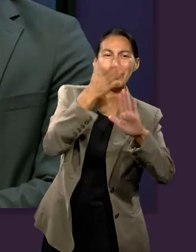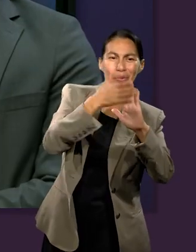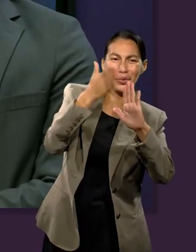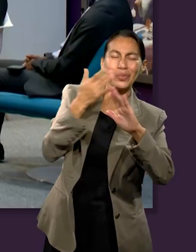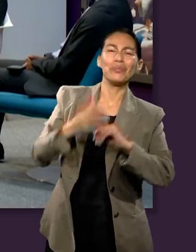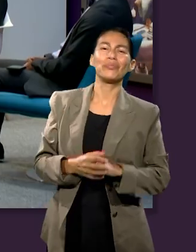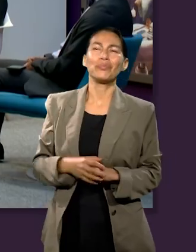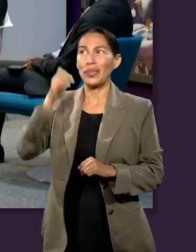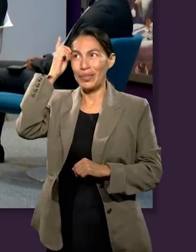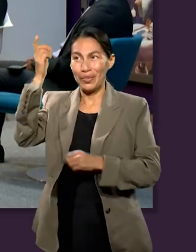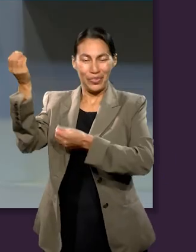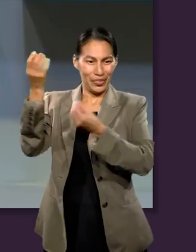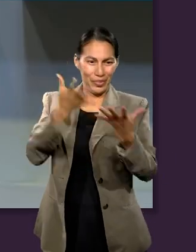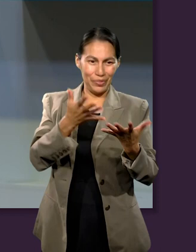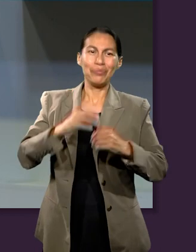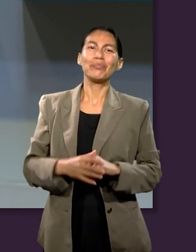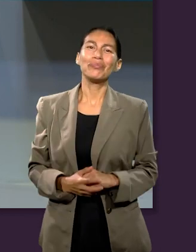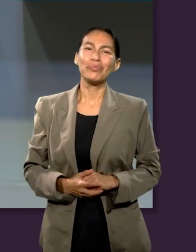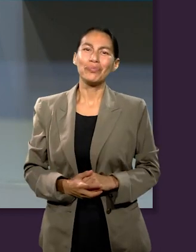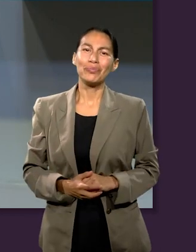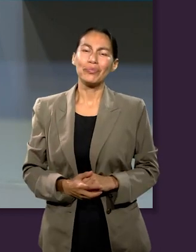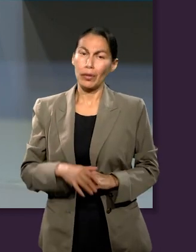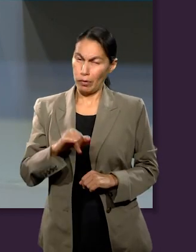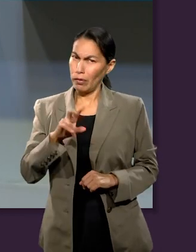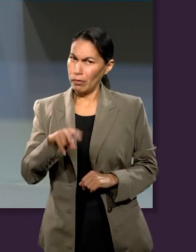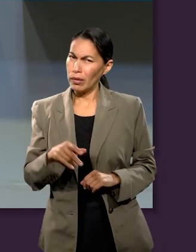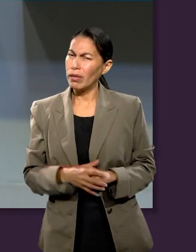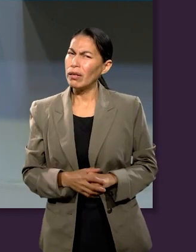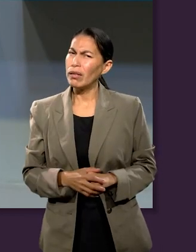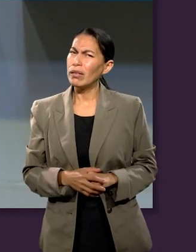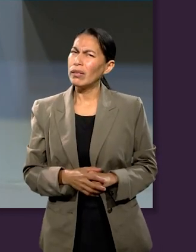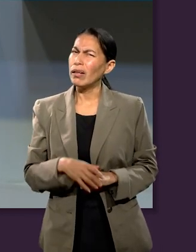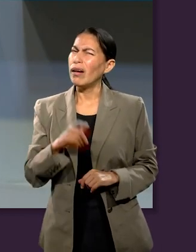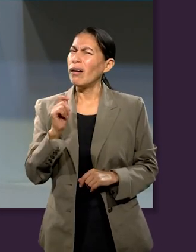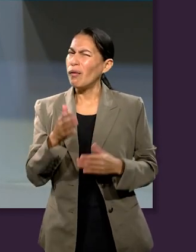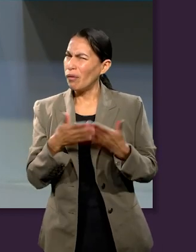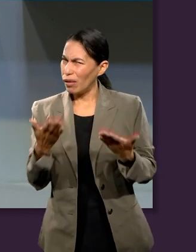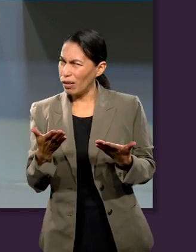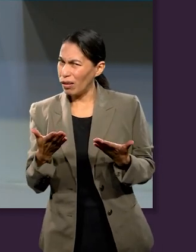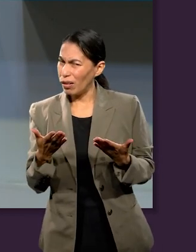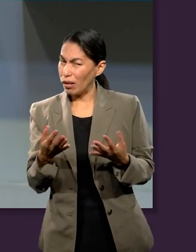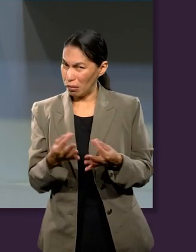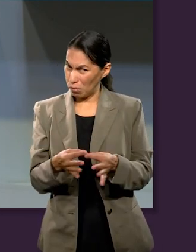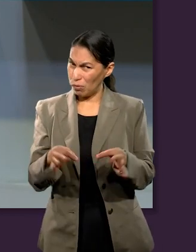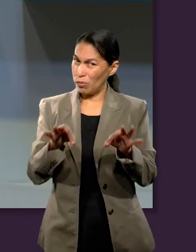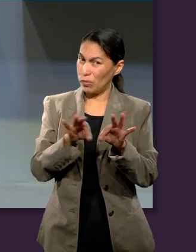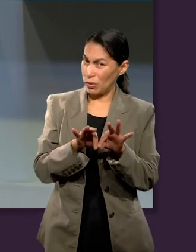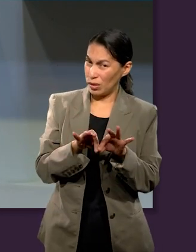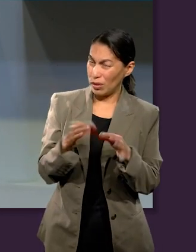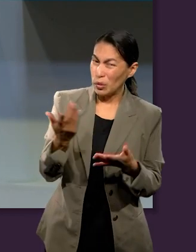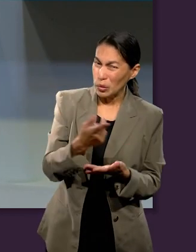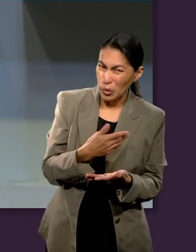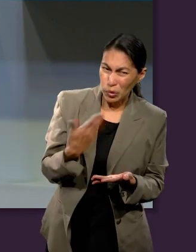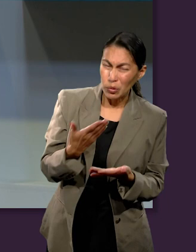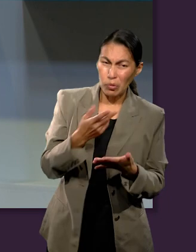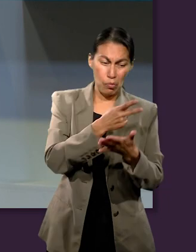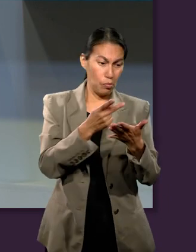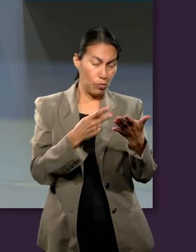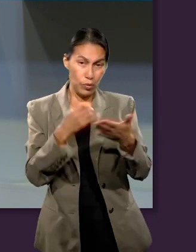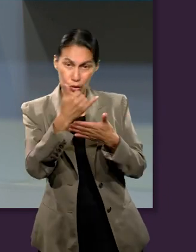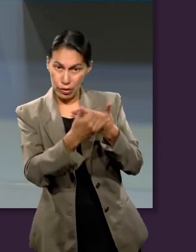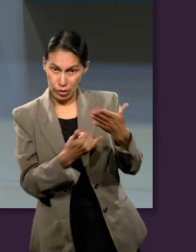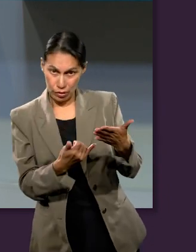ahora será importante Resaltar o colocar a nuestras vidas proyectos